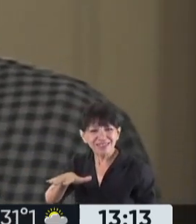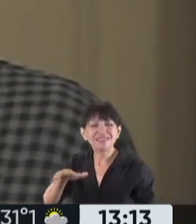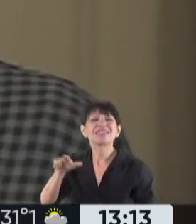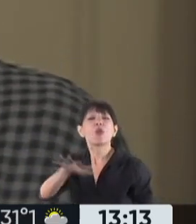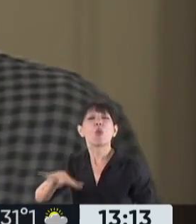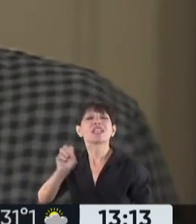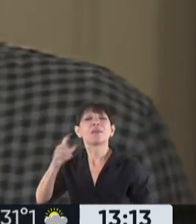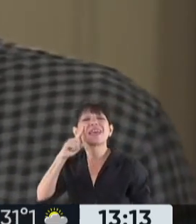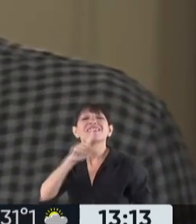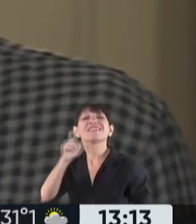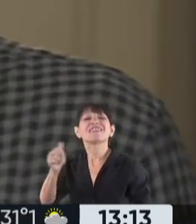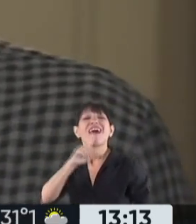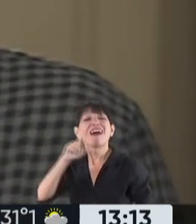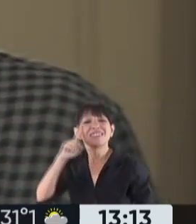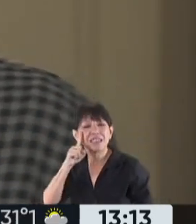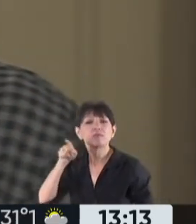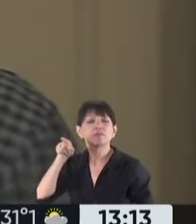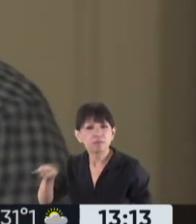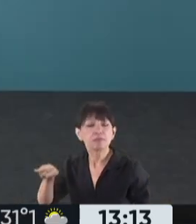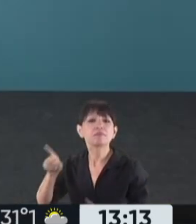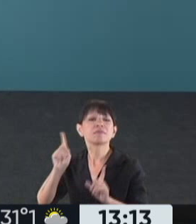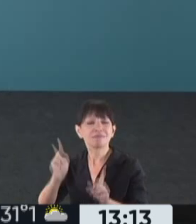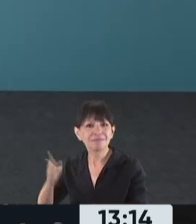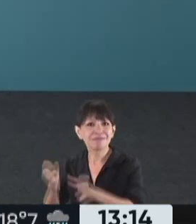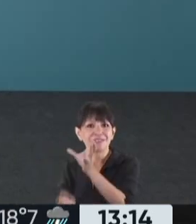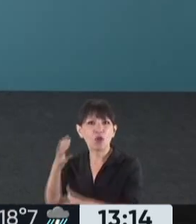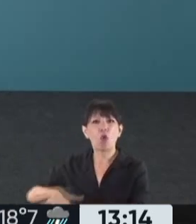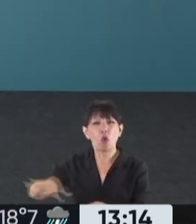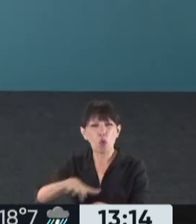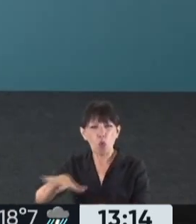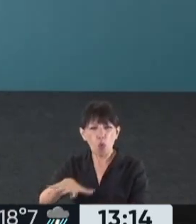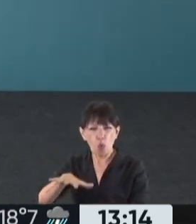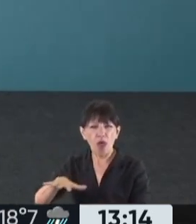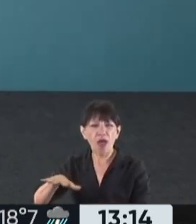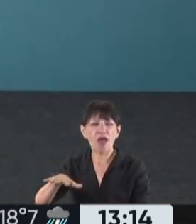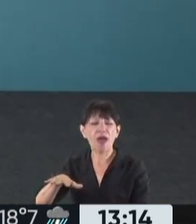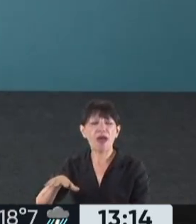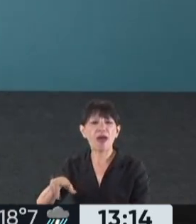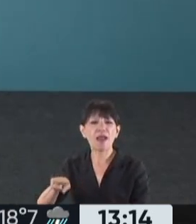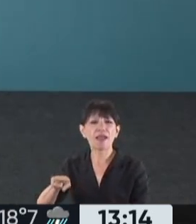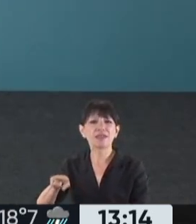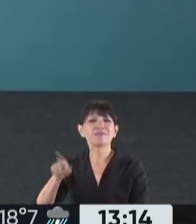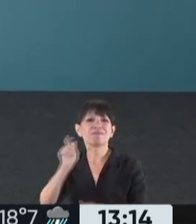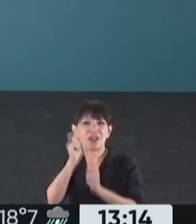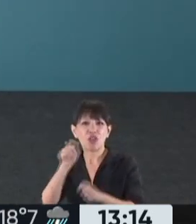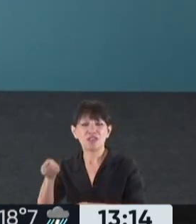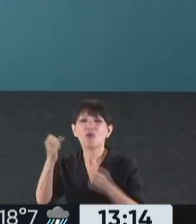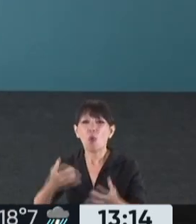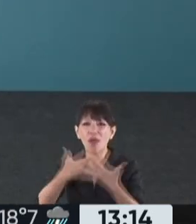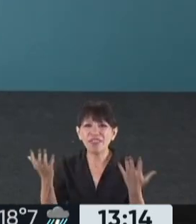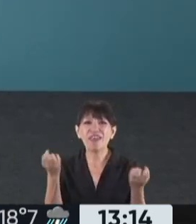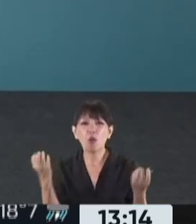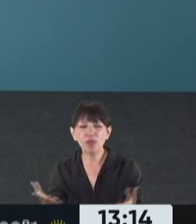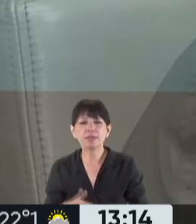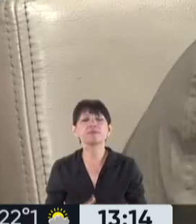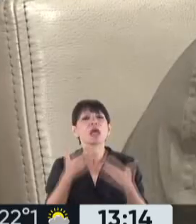de los fundadores de Comunicación y Reflexión Villera. ¿Qué tal? Hola Elvio, buen día. Buen día, ¿cómo estás? Muchas gracias